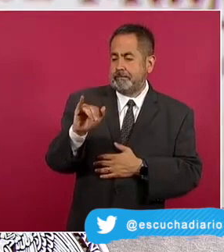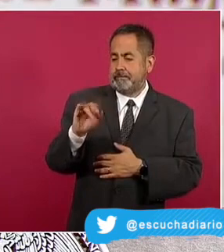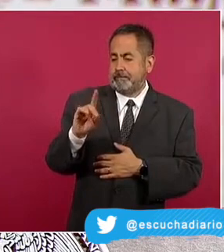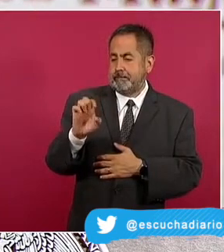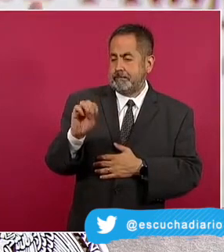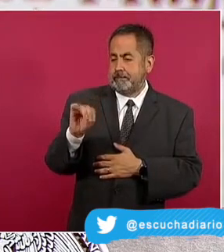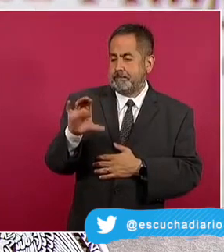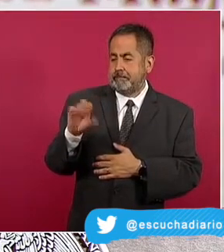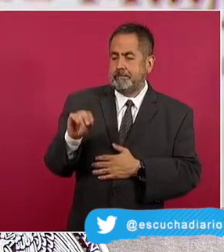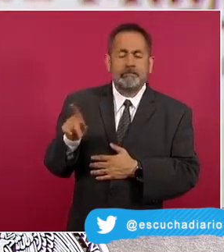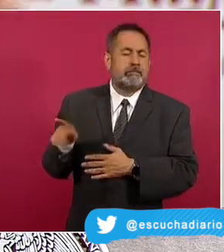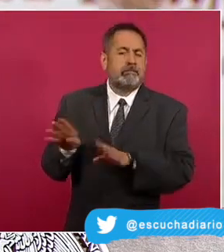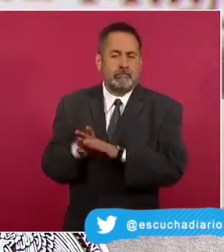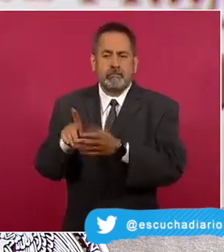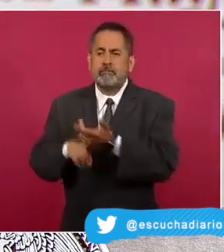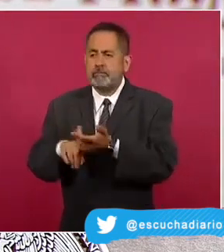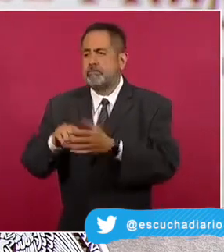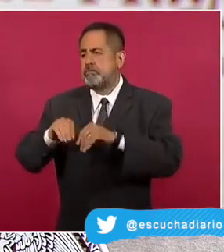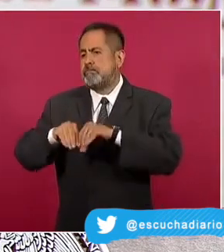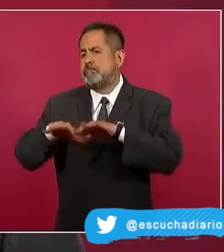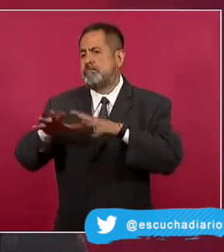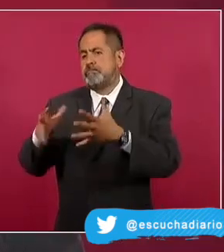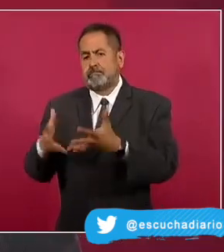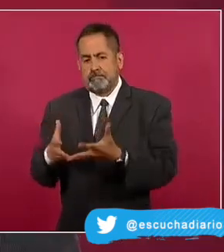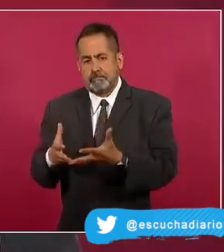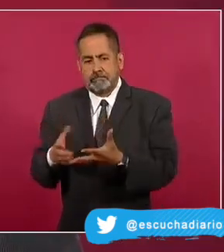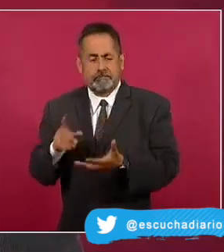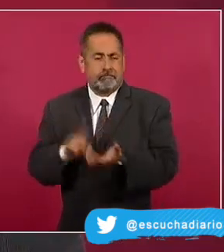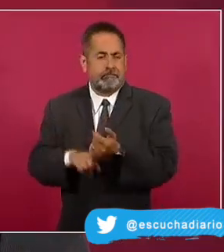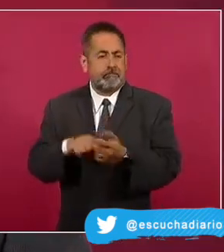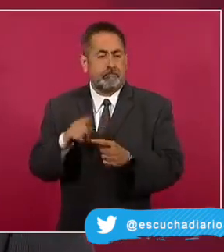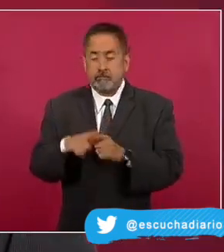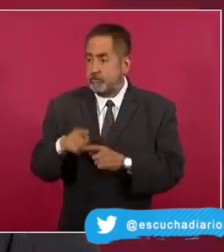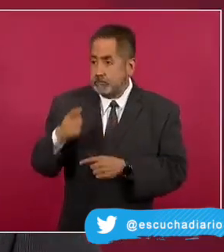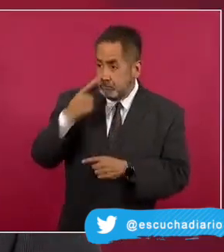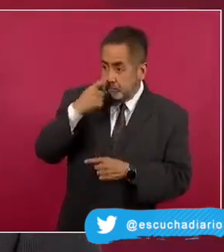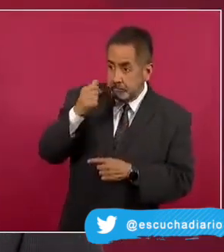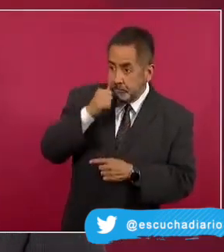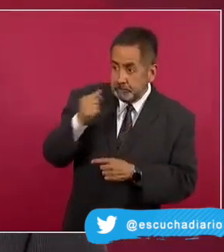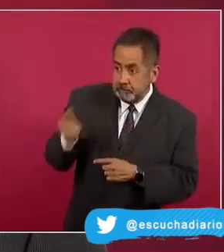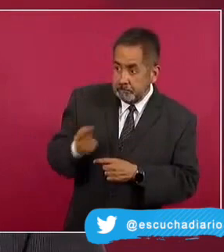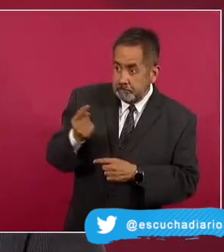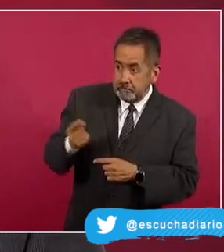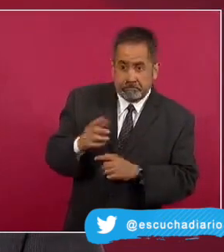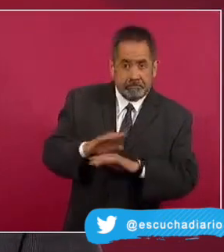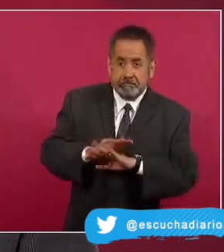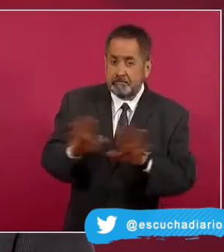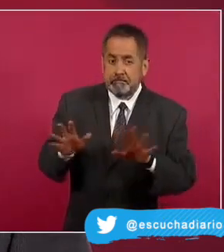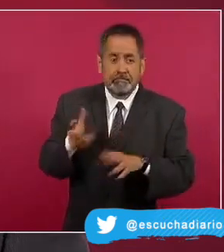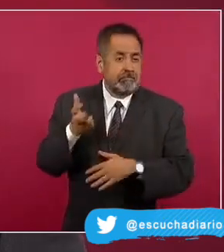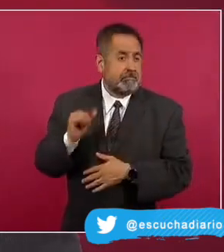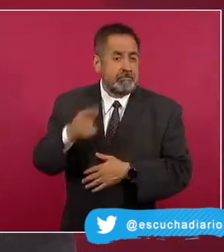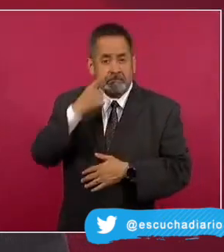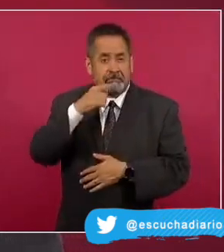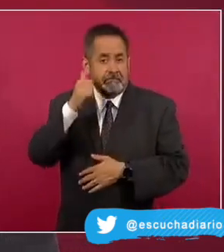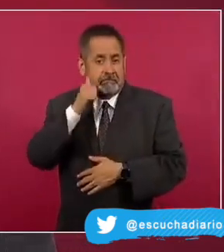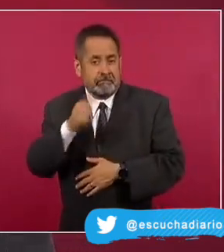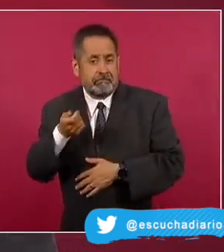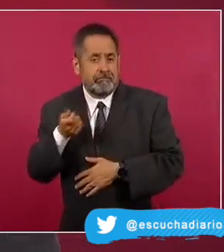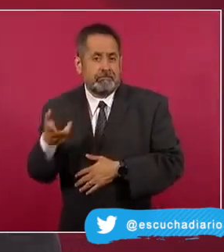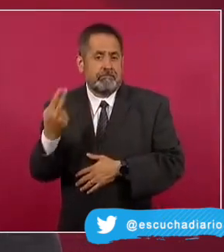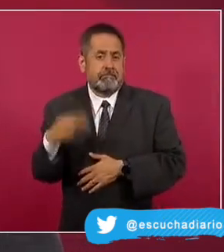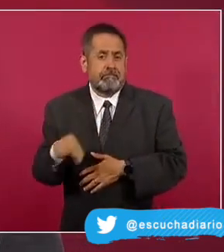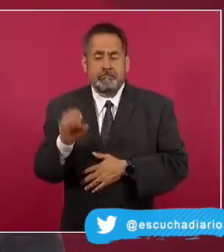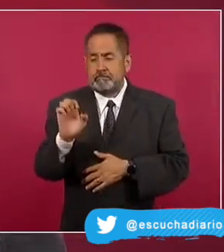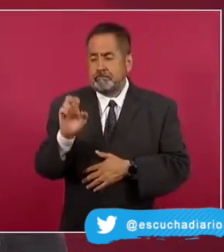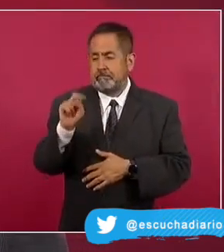la quinta ola en el país. Conforme al reporte semanal de la Secretaría de Salud, en la semana epidemiológica